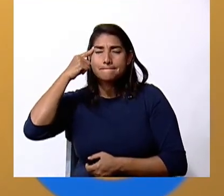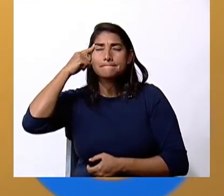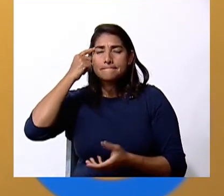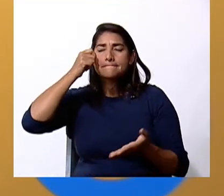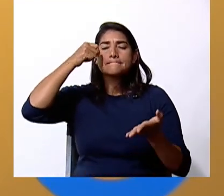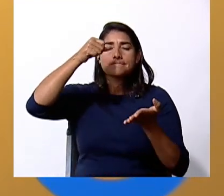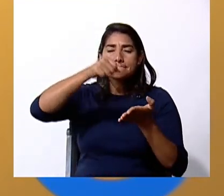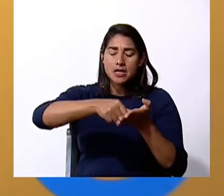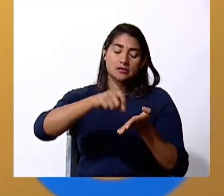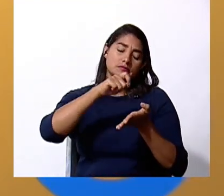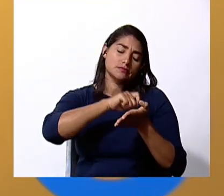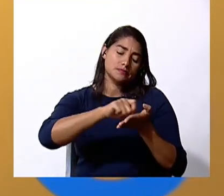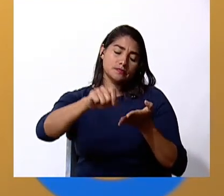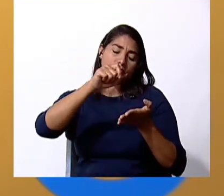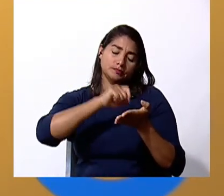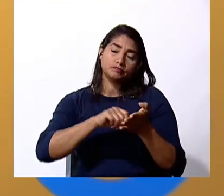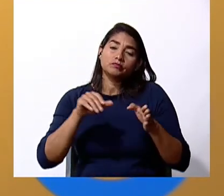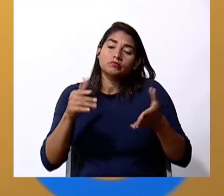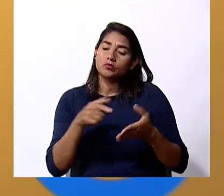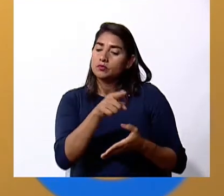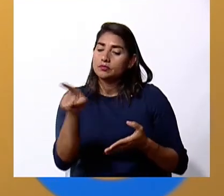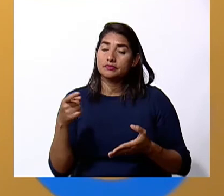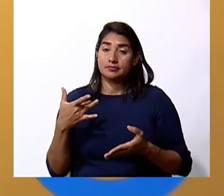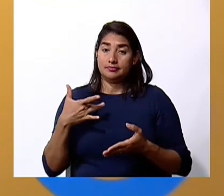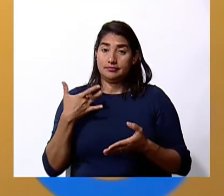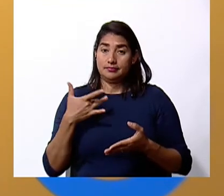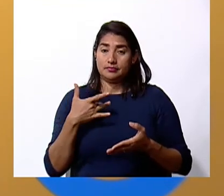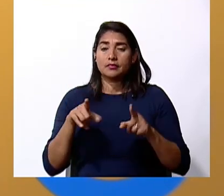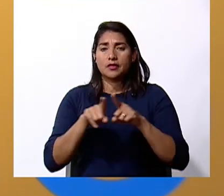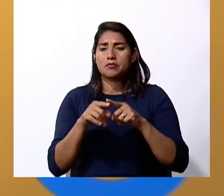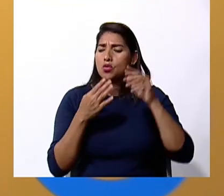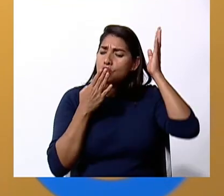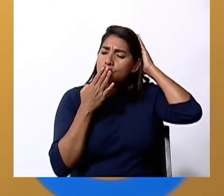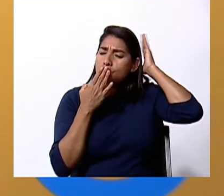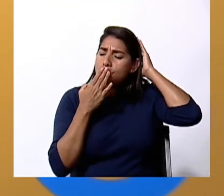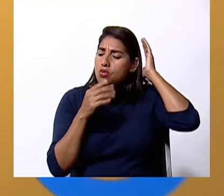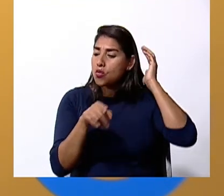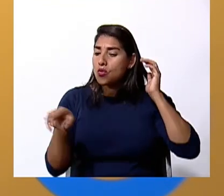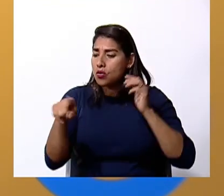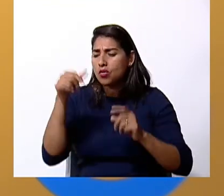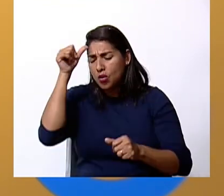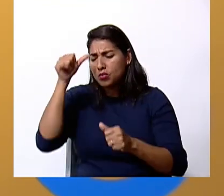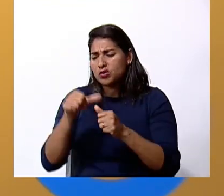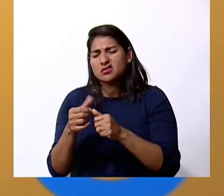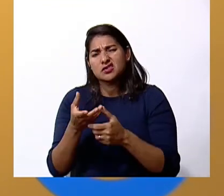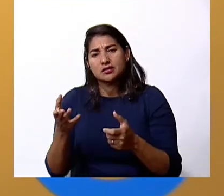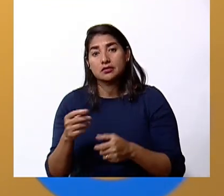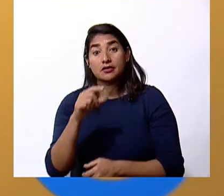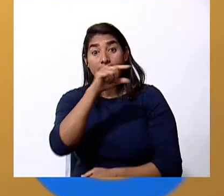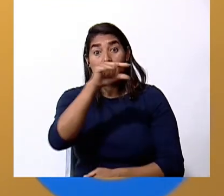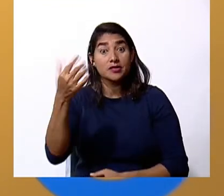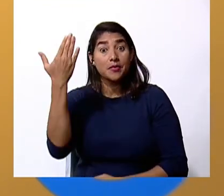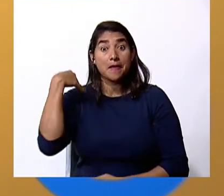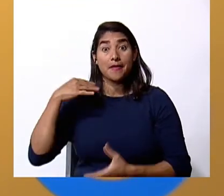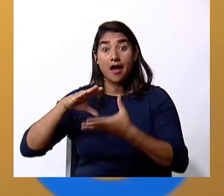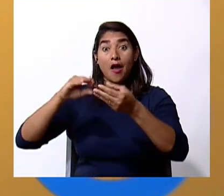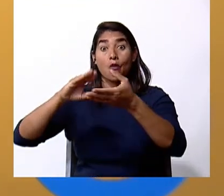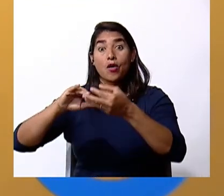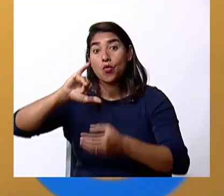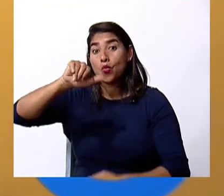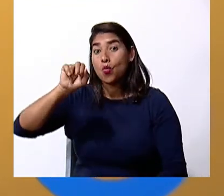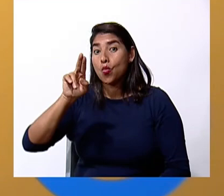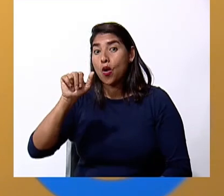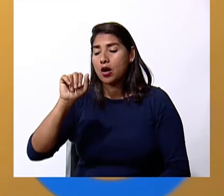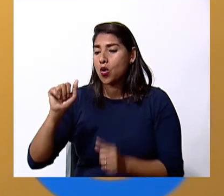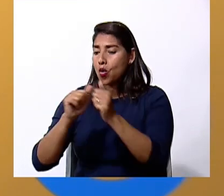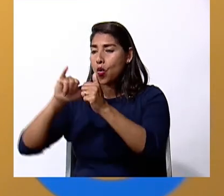carta pensando en cómo se sentían, inclusive los indígenas. ¿Se acuerdan el cuento de la semana pasada de Juan y José?